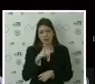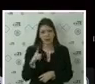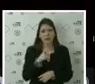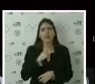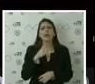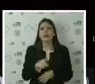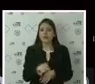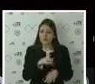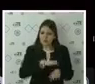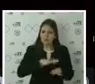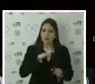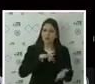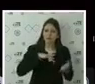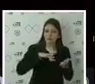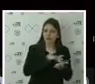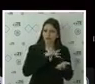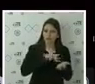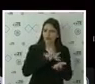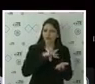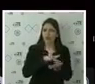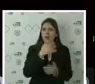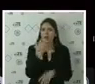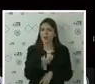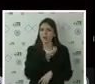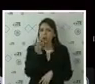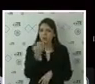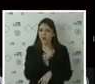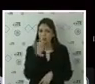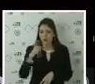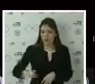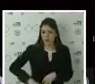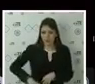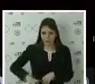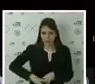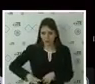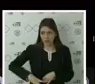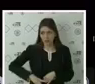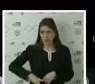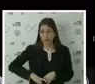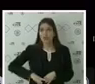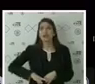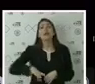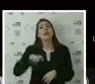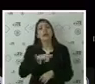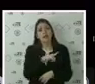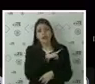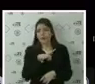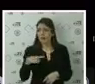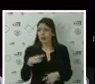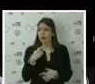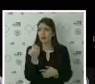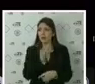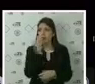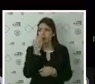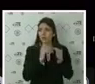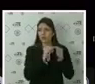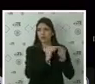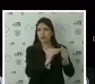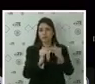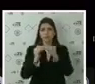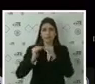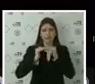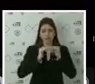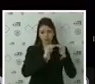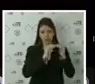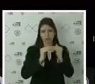mayor infraestructura en las escuelas públicas. Tenemos que llegar a tener una educación con igualdad, que